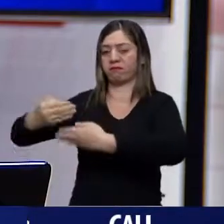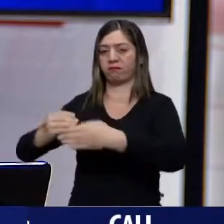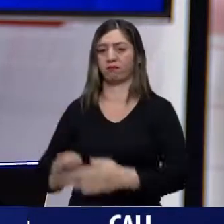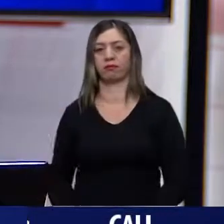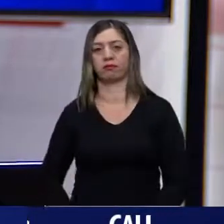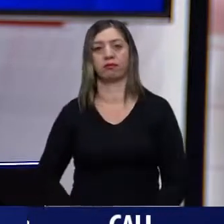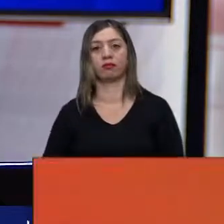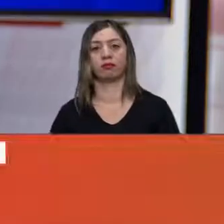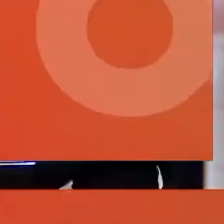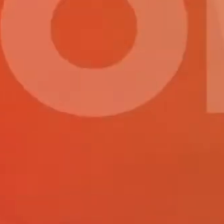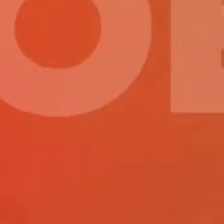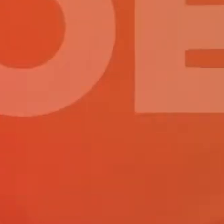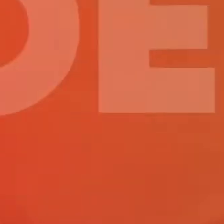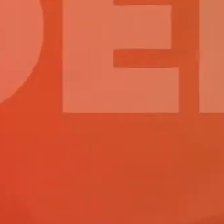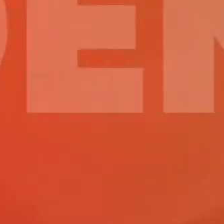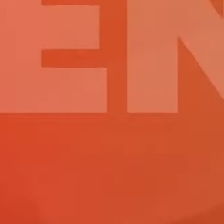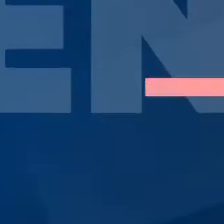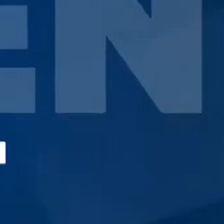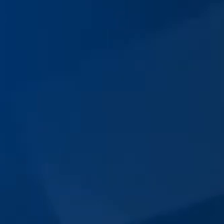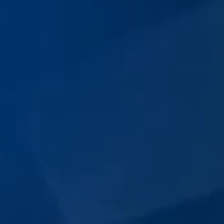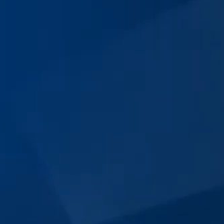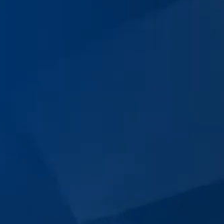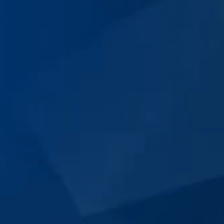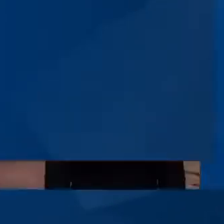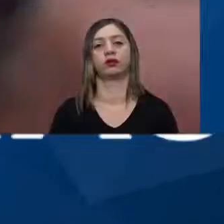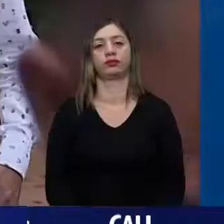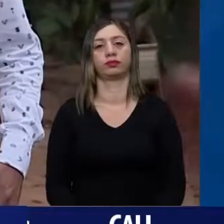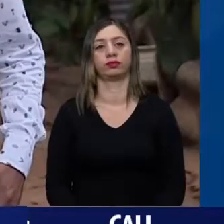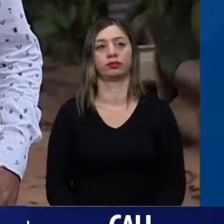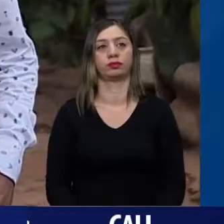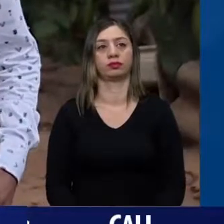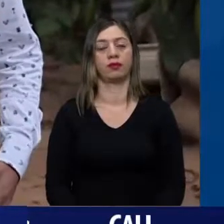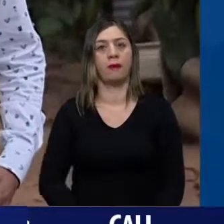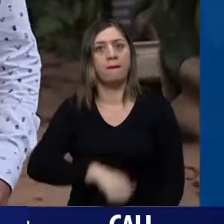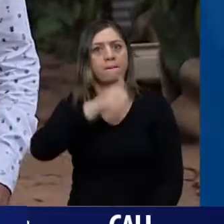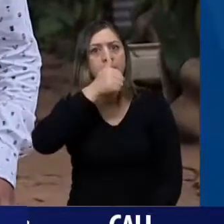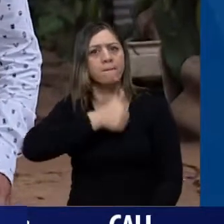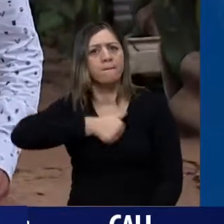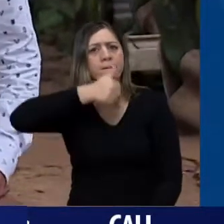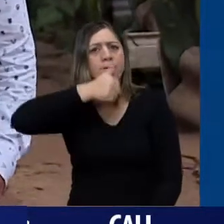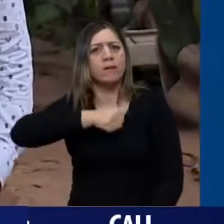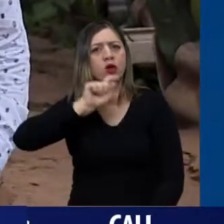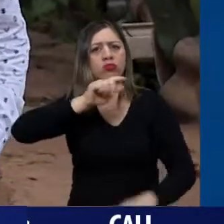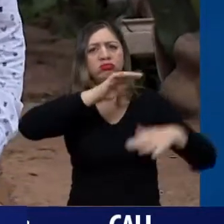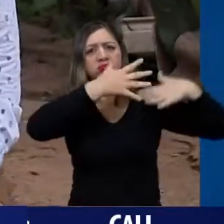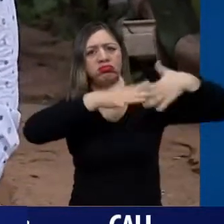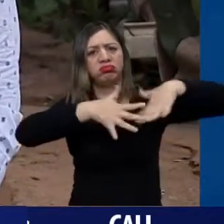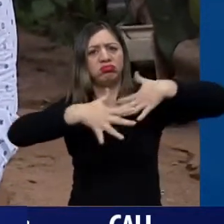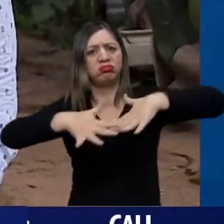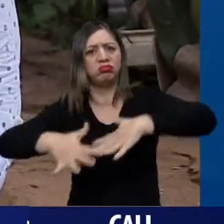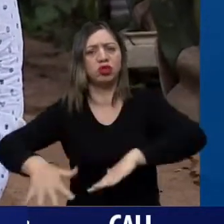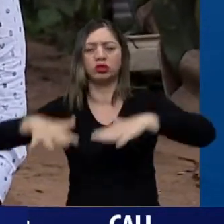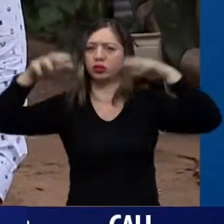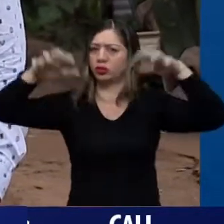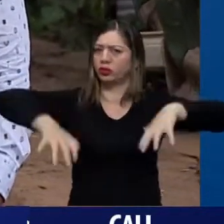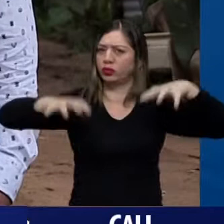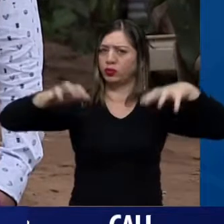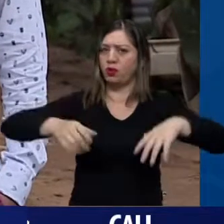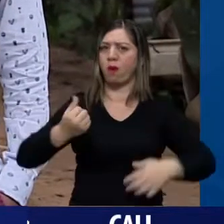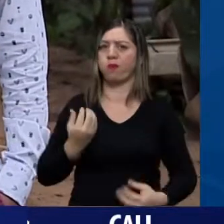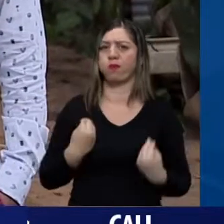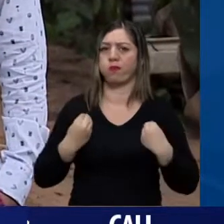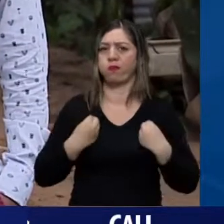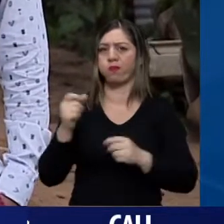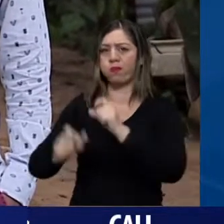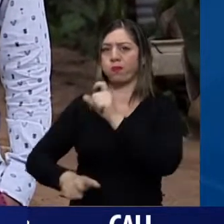Alejandro Muñoz, muy buenos días. ¿Cuánto tiempo más deberán soportar la zozobra por deslizamientos en temporadas de lluvias quienes habitan en